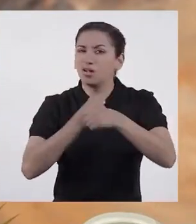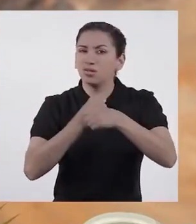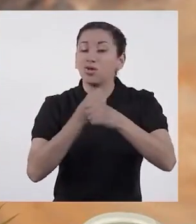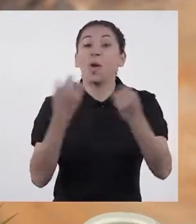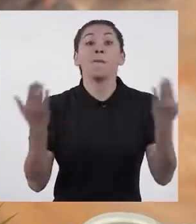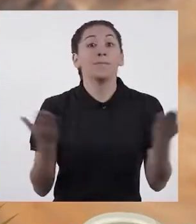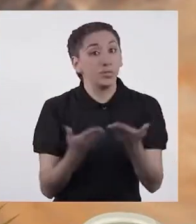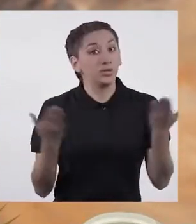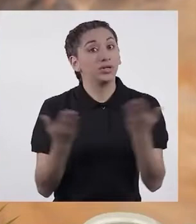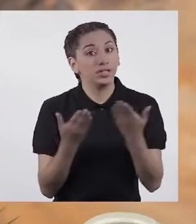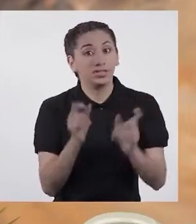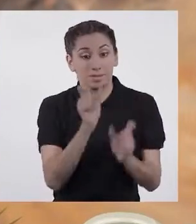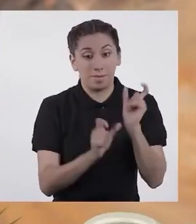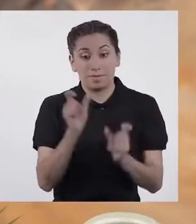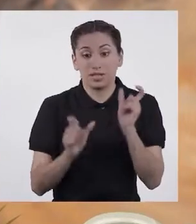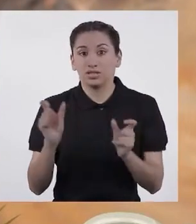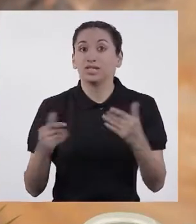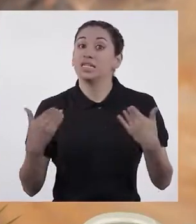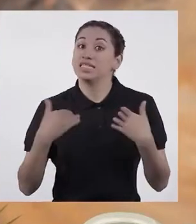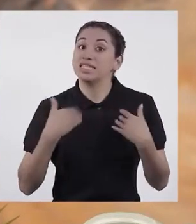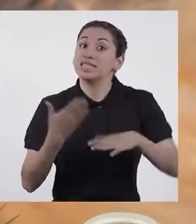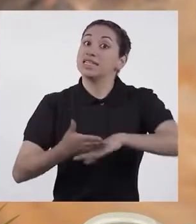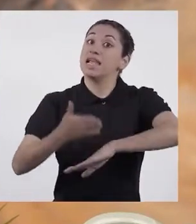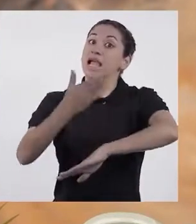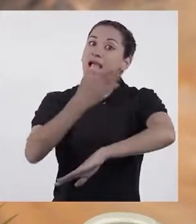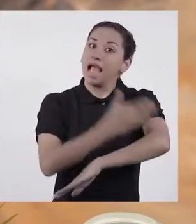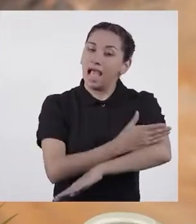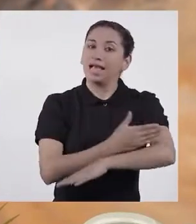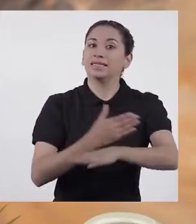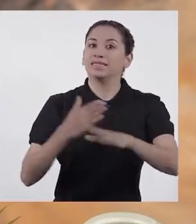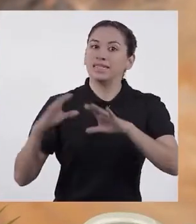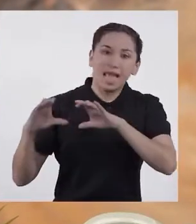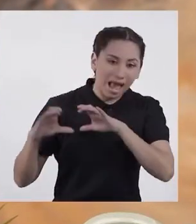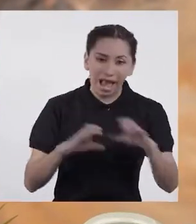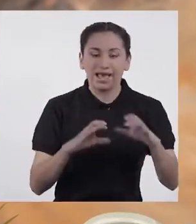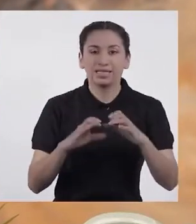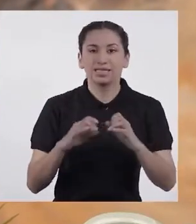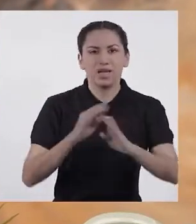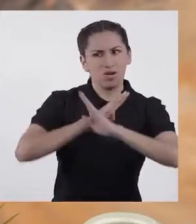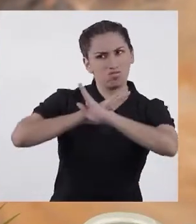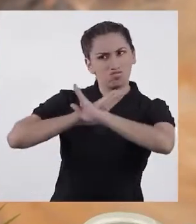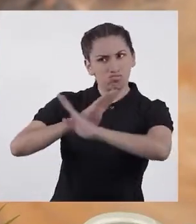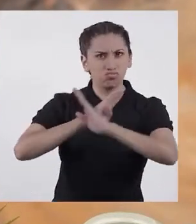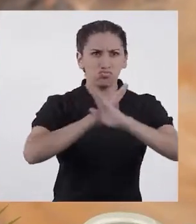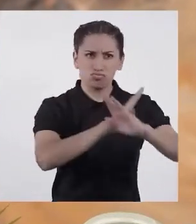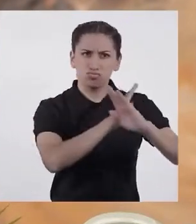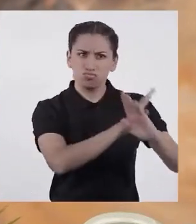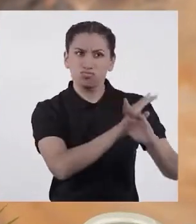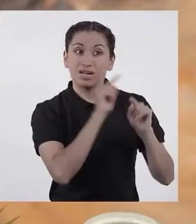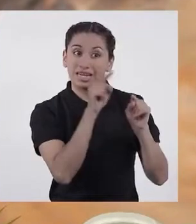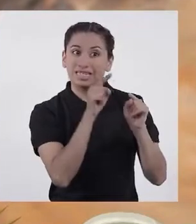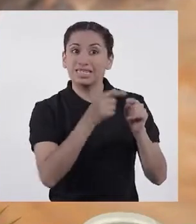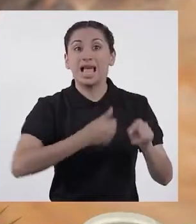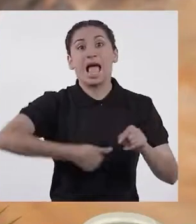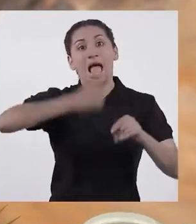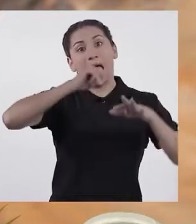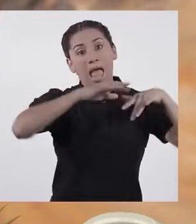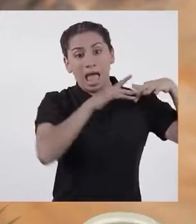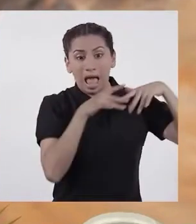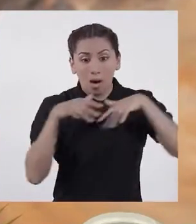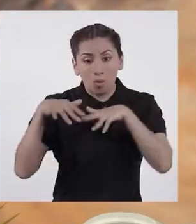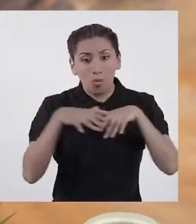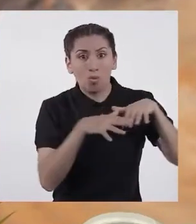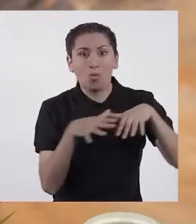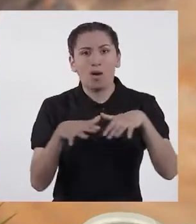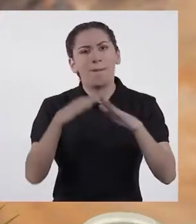Por eso, las personas debemos hacer cosas para evitar que estas aguas causen más